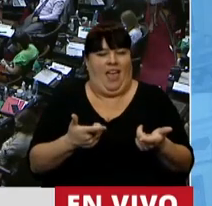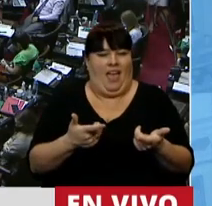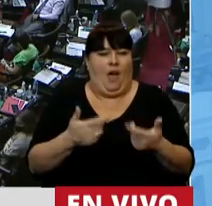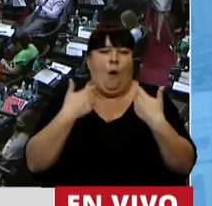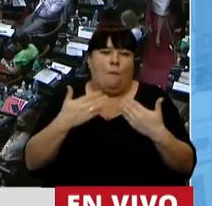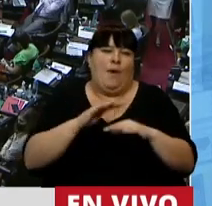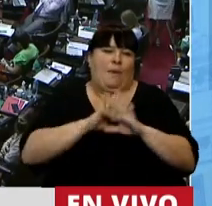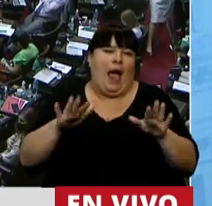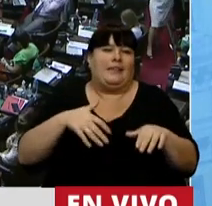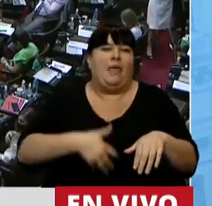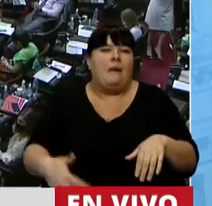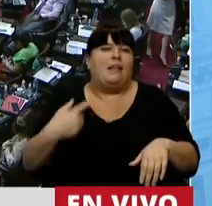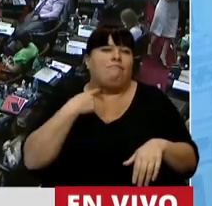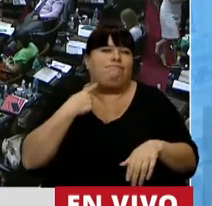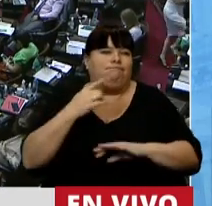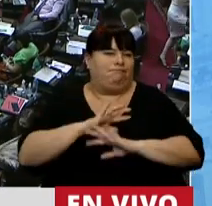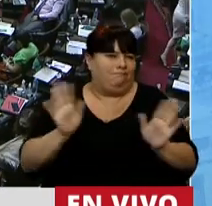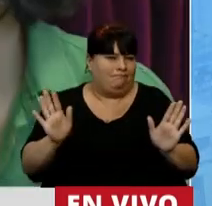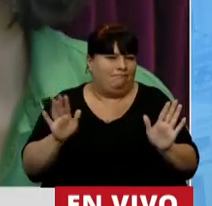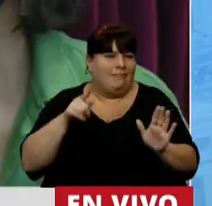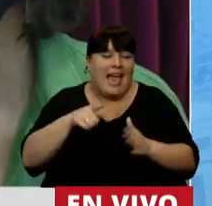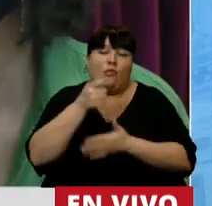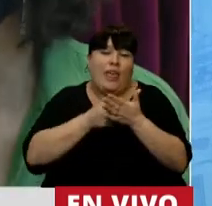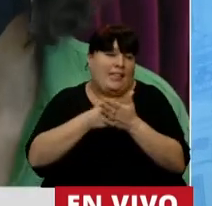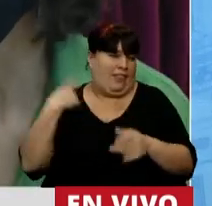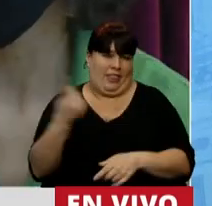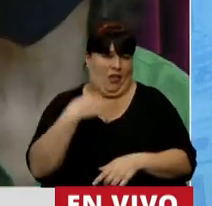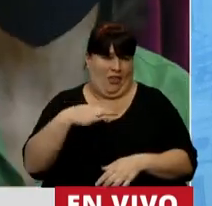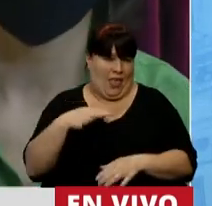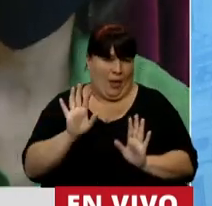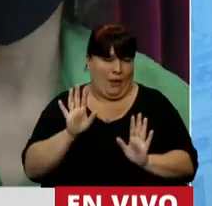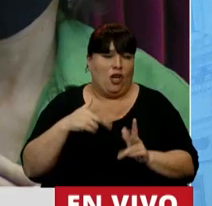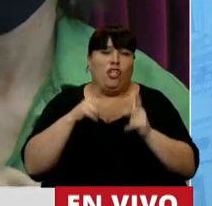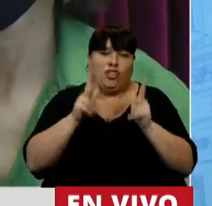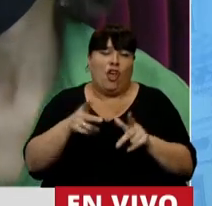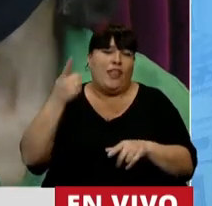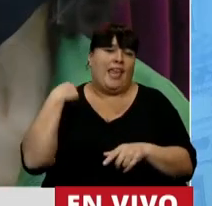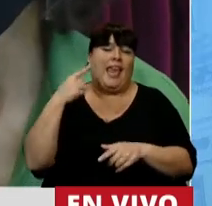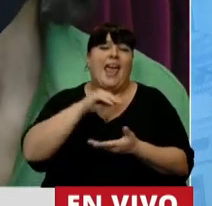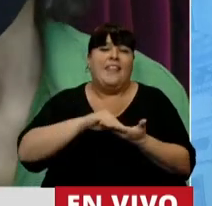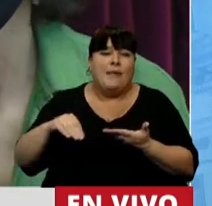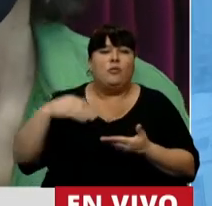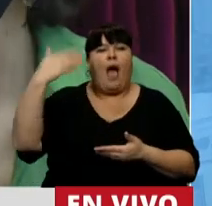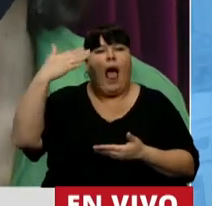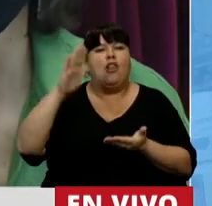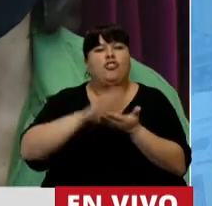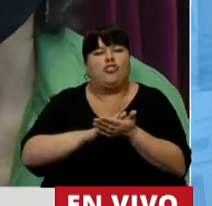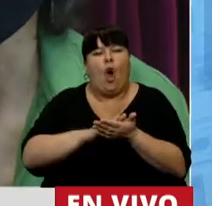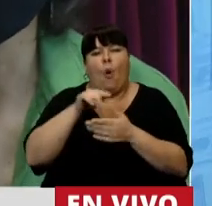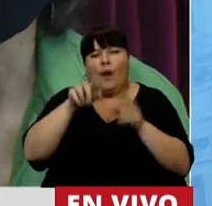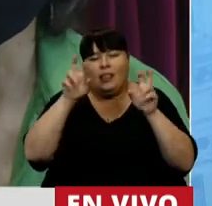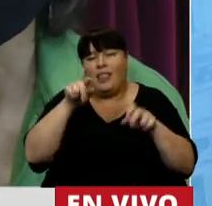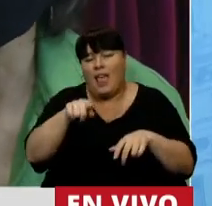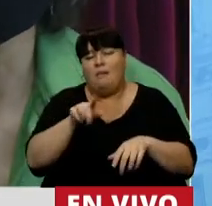que podamos evitar los embarazos no deseados. Pero eso es un desafío de todos y, como dije, muchos diputados hablaron de la trazabilidad, creo